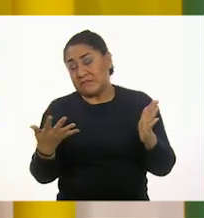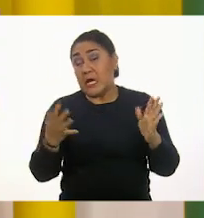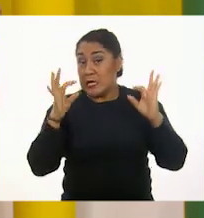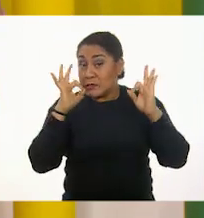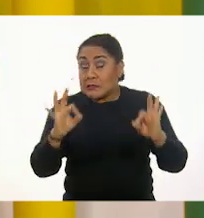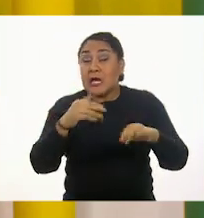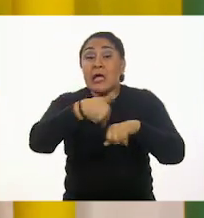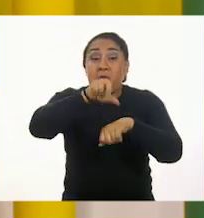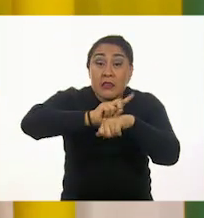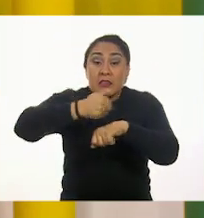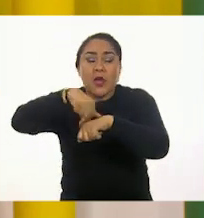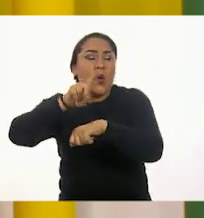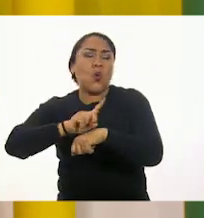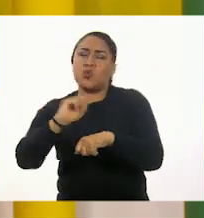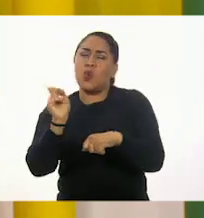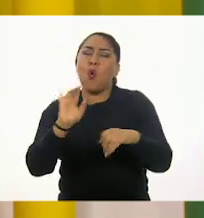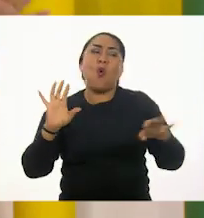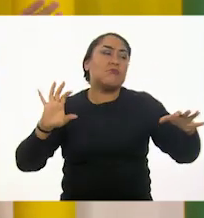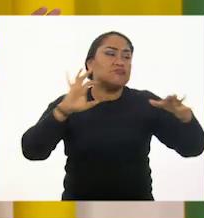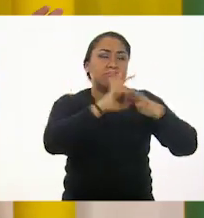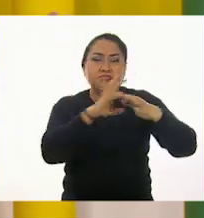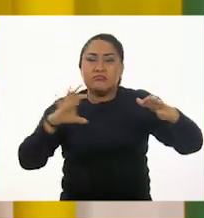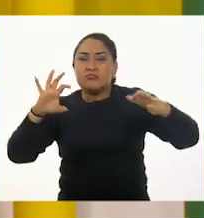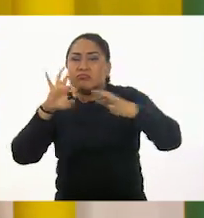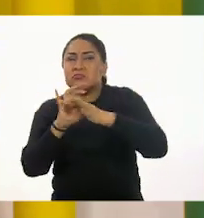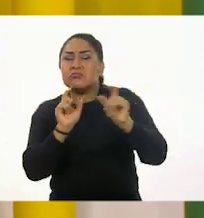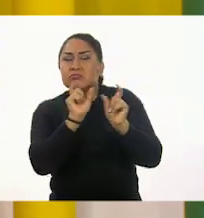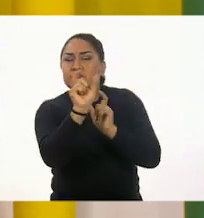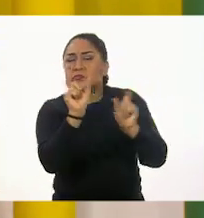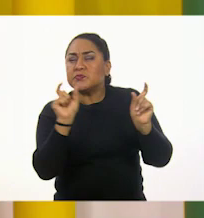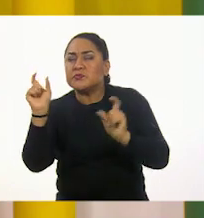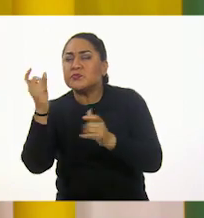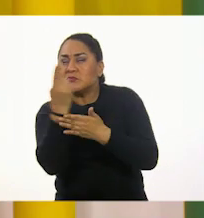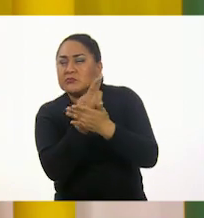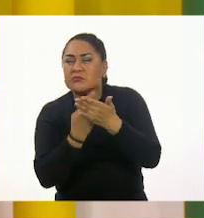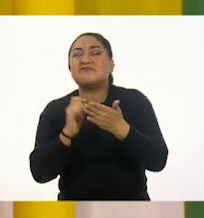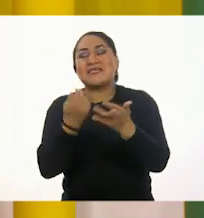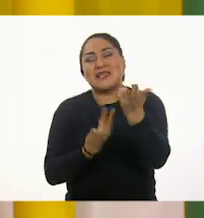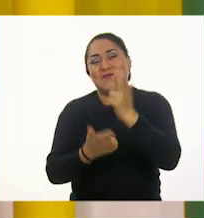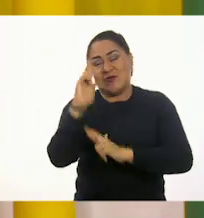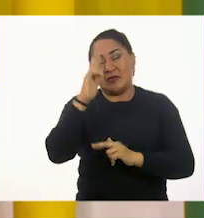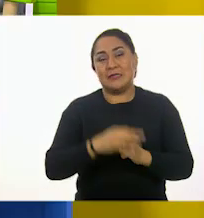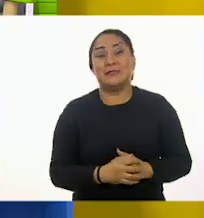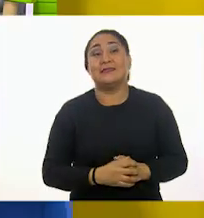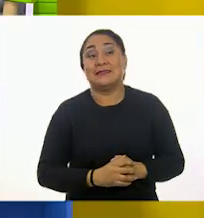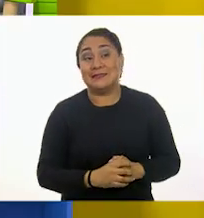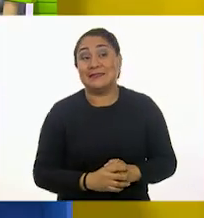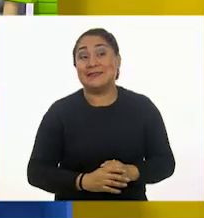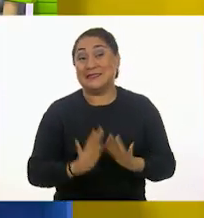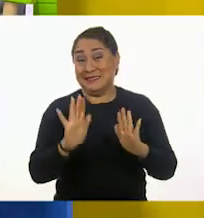una línea del tiempo, están entrelazadas todas las historias de la Revolución. ¿Me pone mi participación?